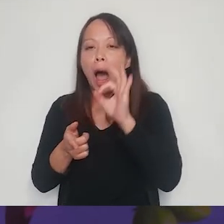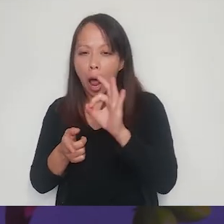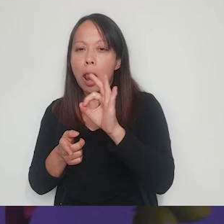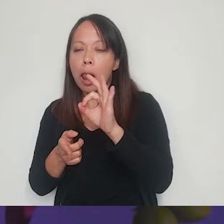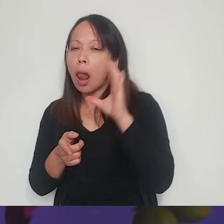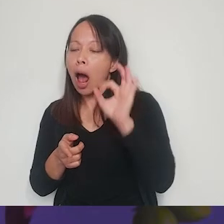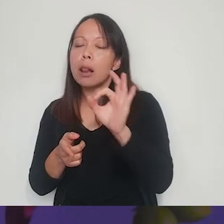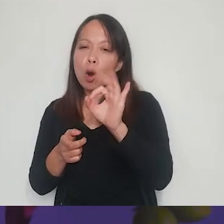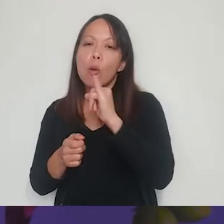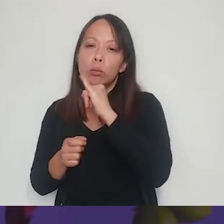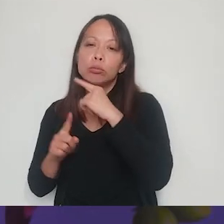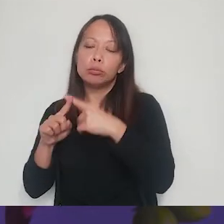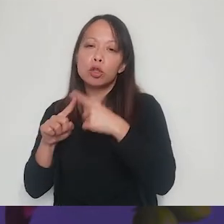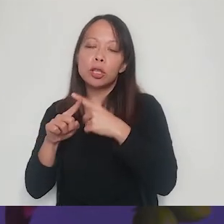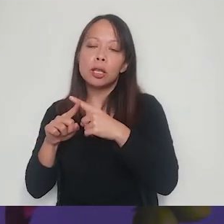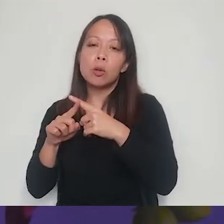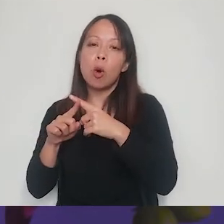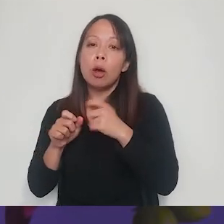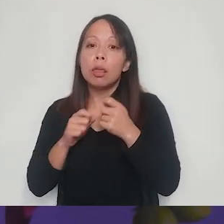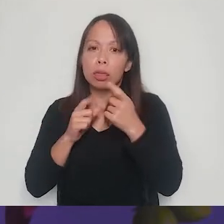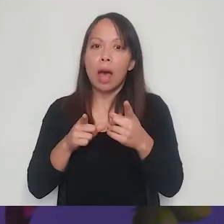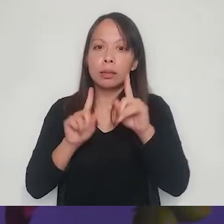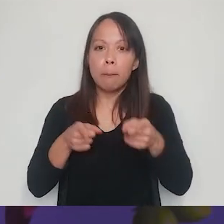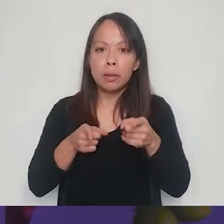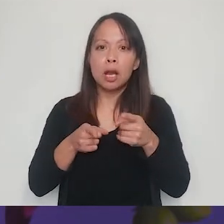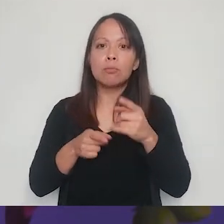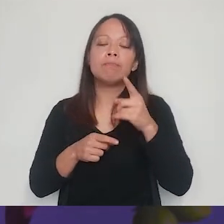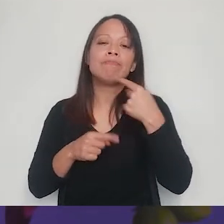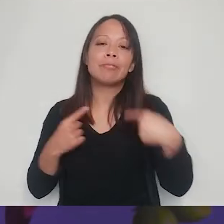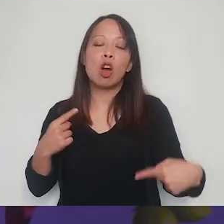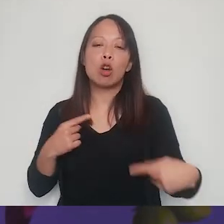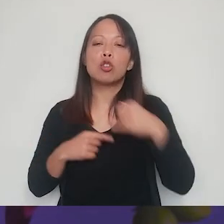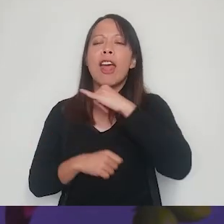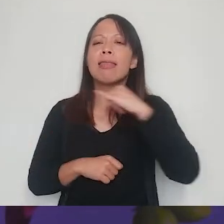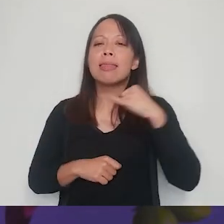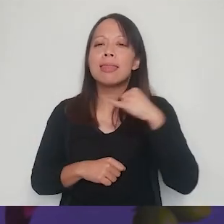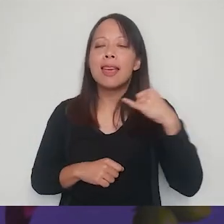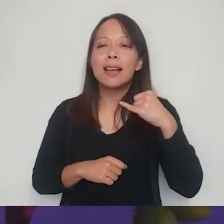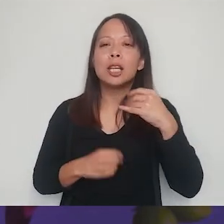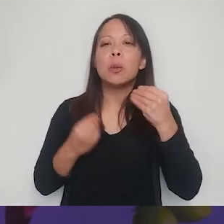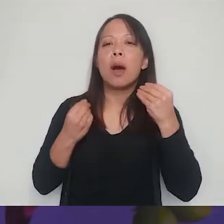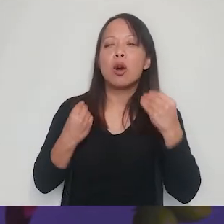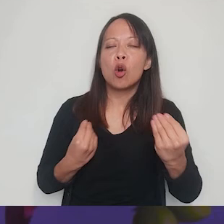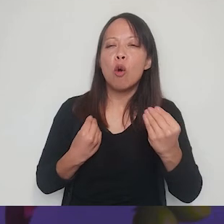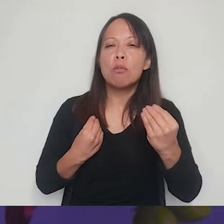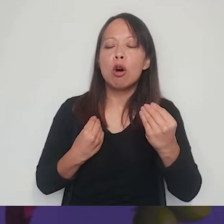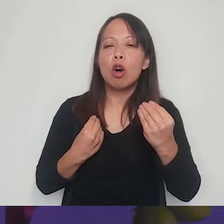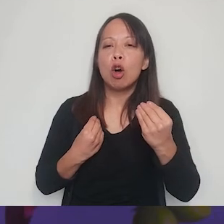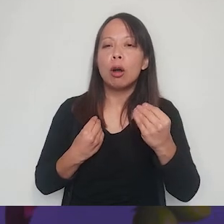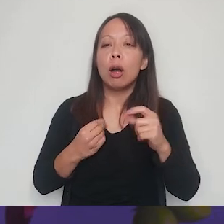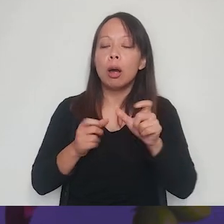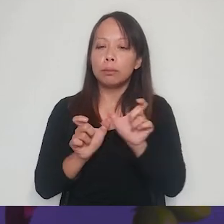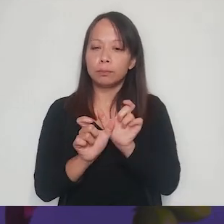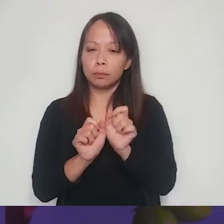un efecto positivo que está parcialmente mitigado por un efecto negativo. Nosotros, cuando agregamos valproico, abrimos